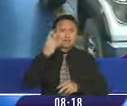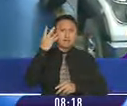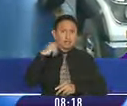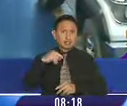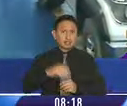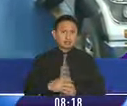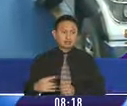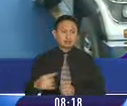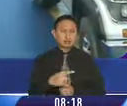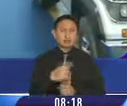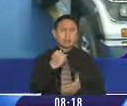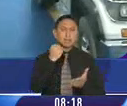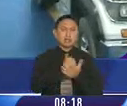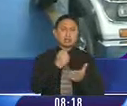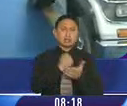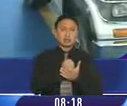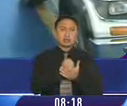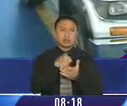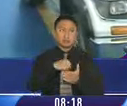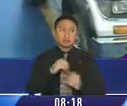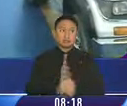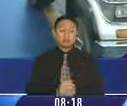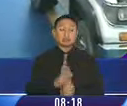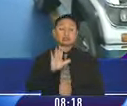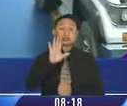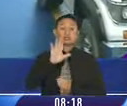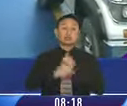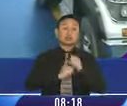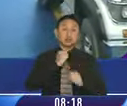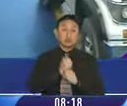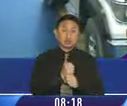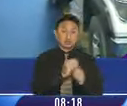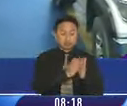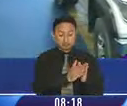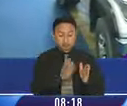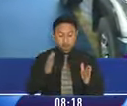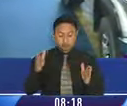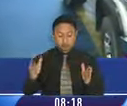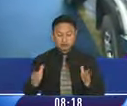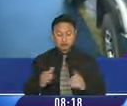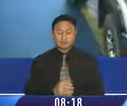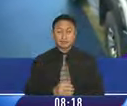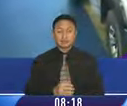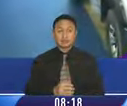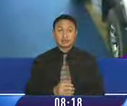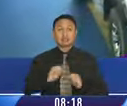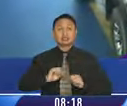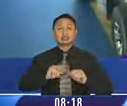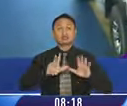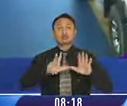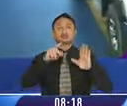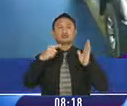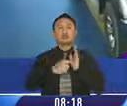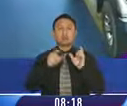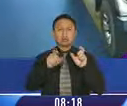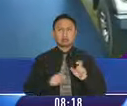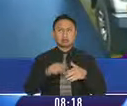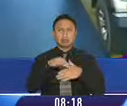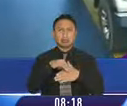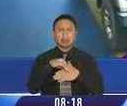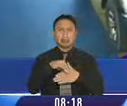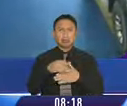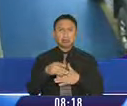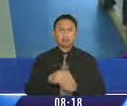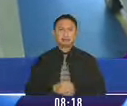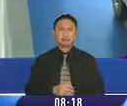caducidad de su matrícula, que dura 5 años. Este trámite está pendiente cerca de 8.000 usuarios. ¿Qué ha pasado? A ver, lo que